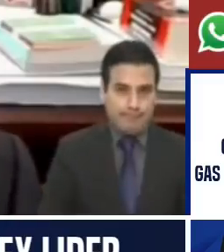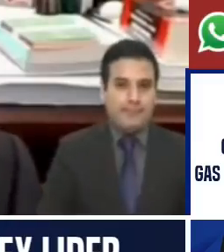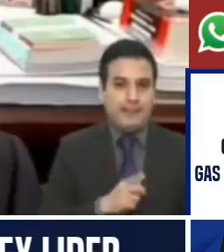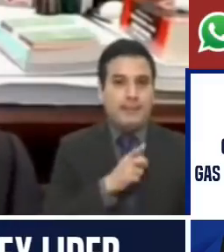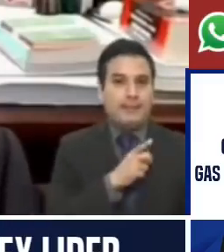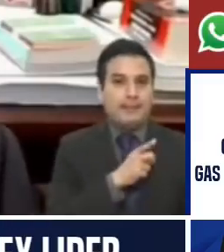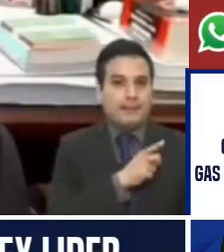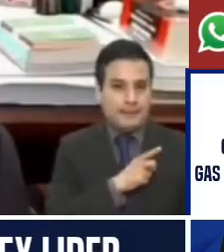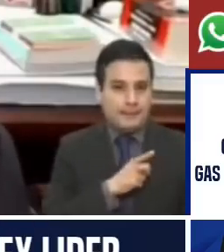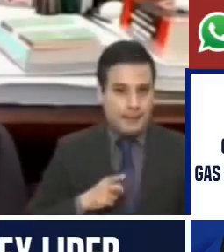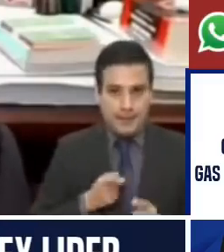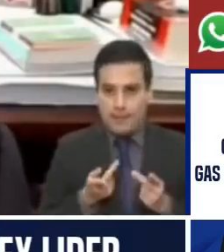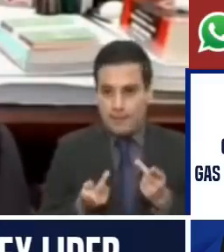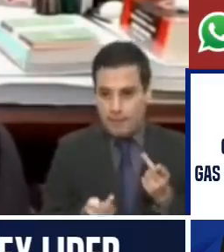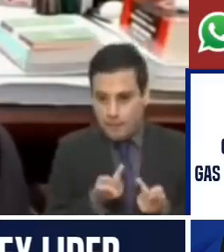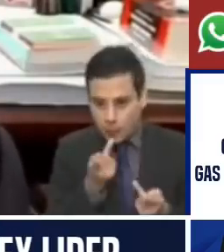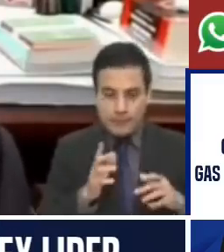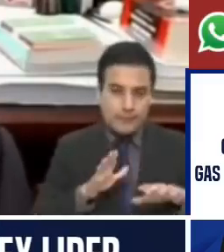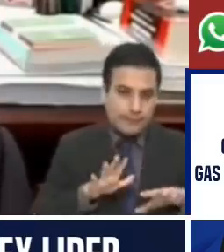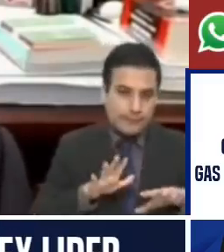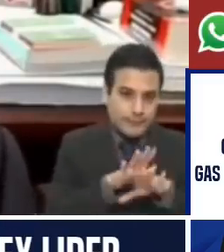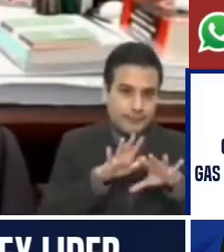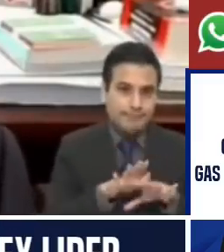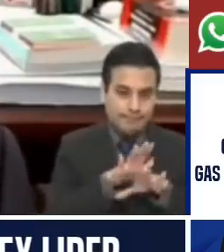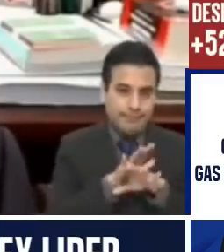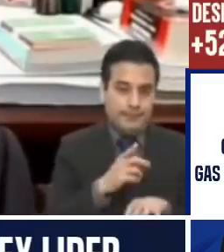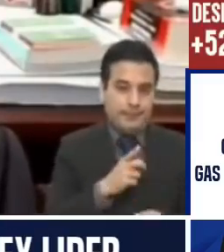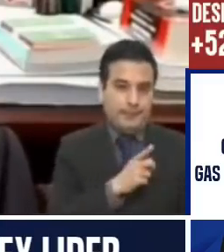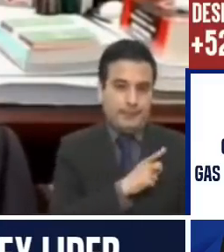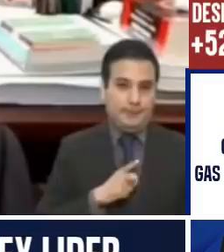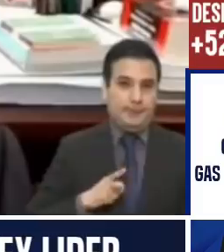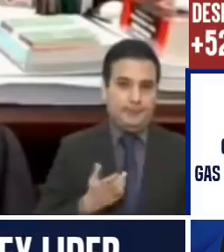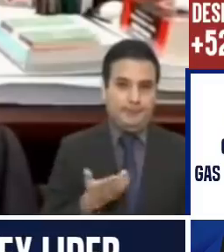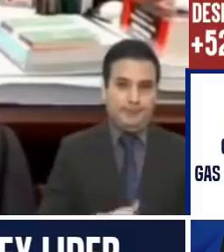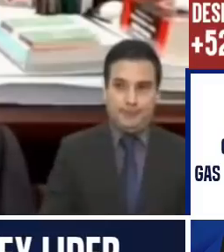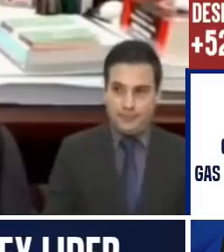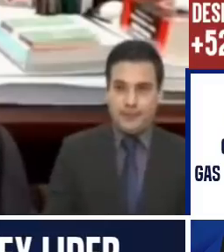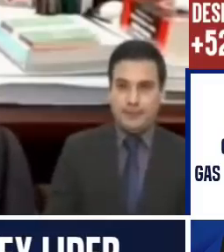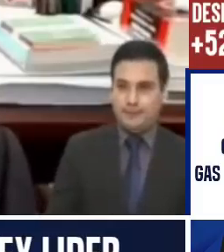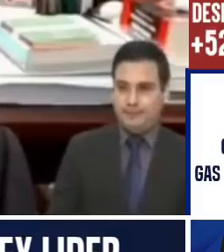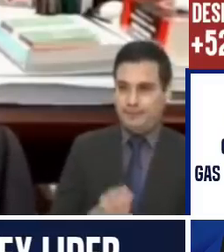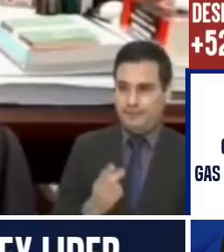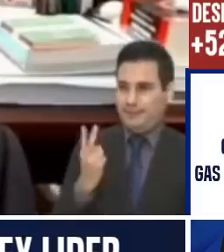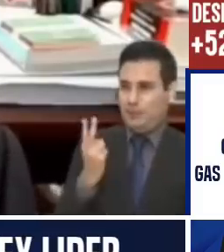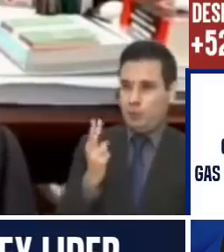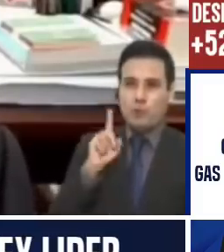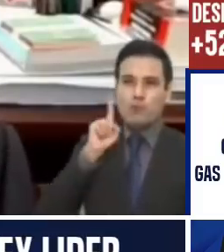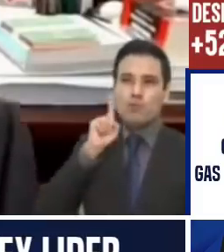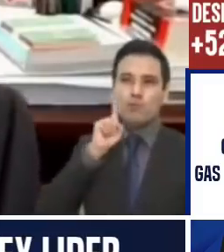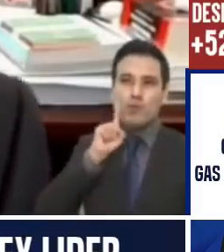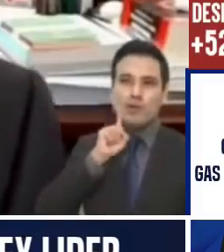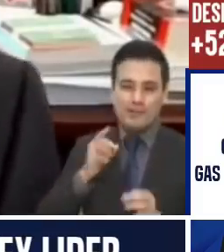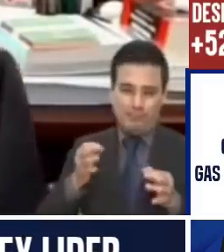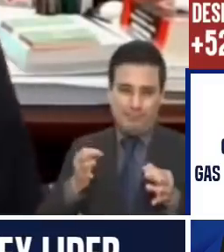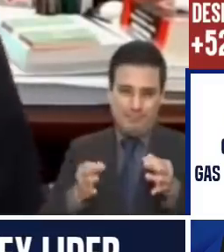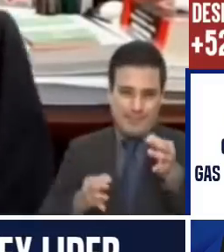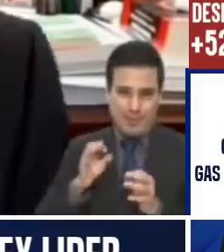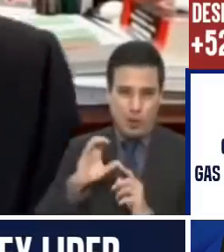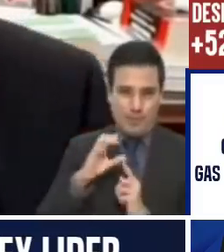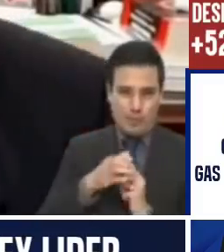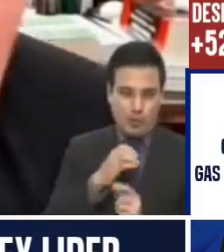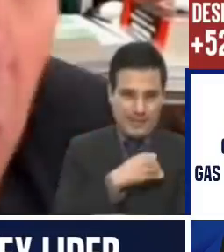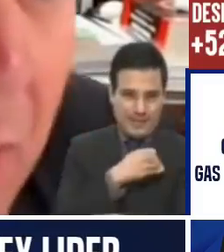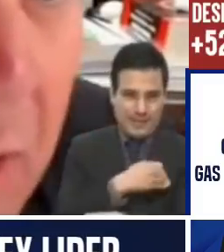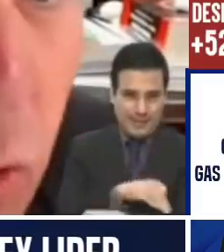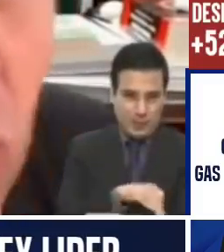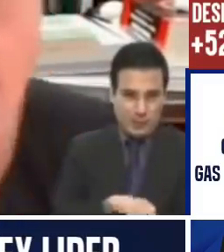como se desprende con nitidez desde mi punto de vista en el proveído de las dos ministras que conforman la comisión de receso, para